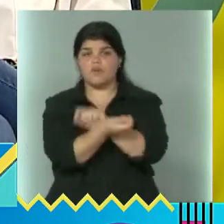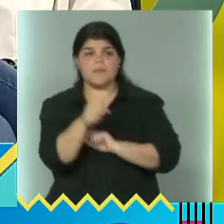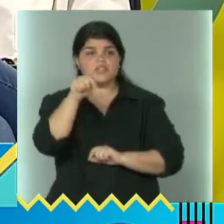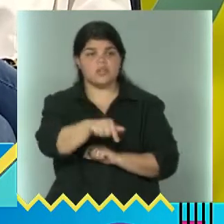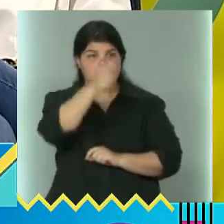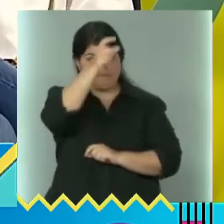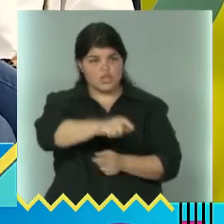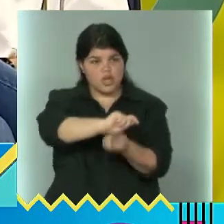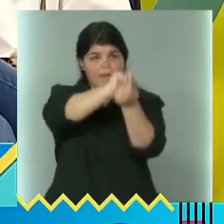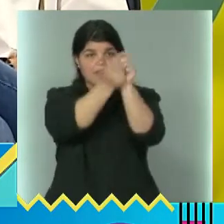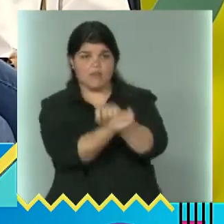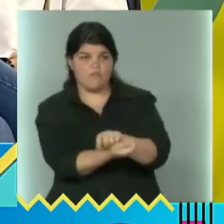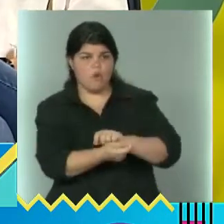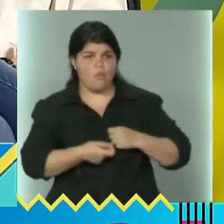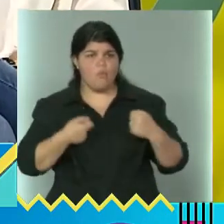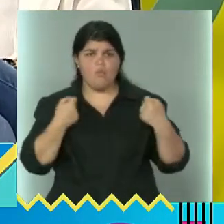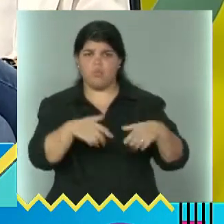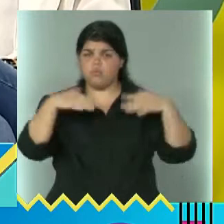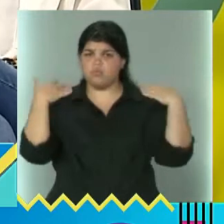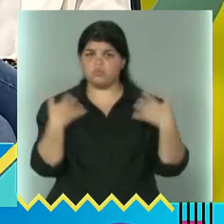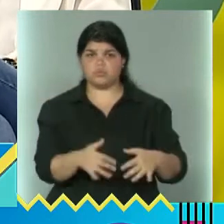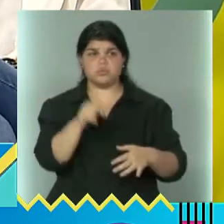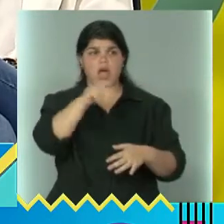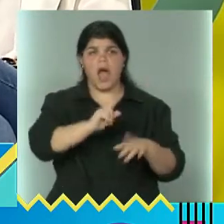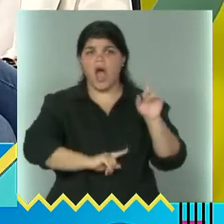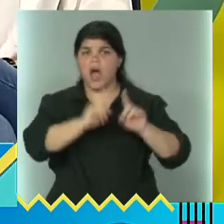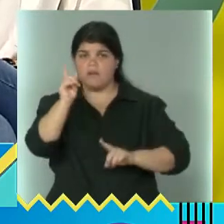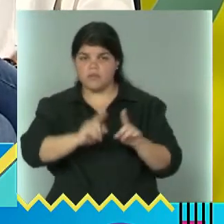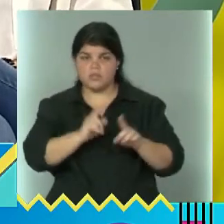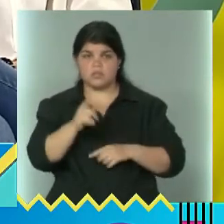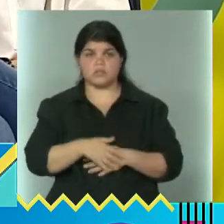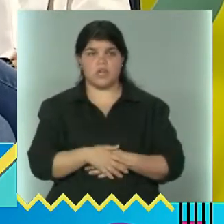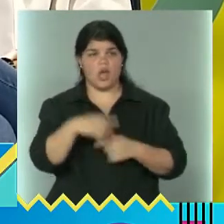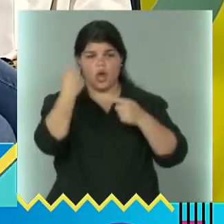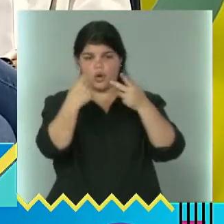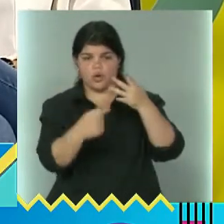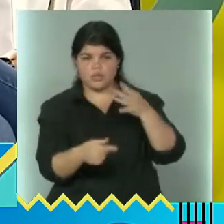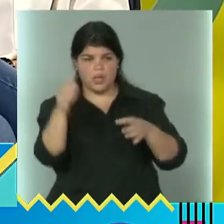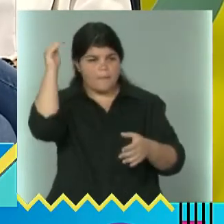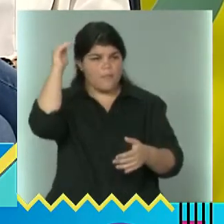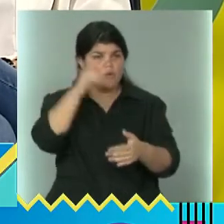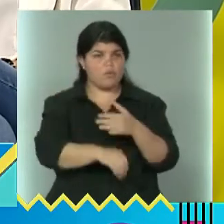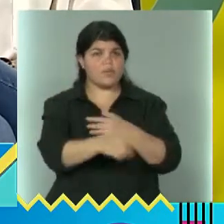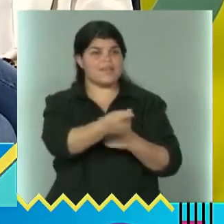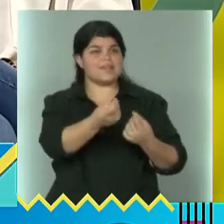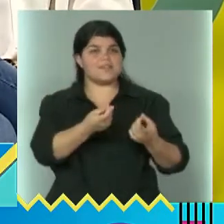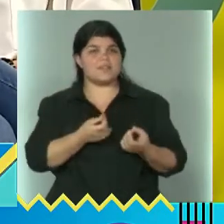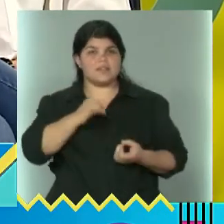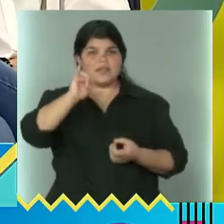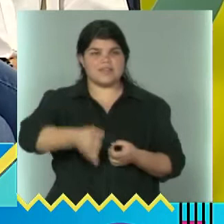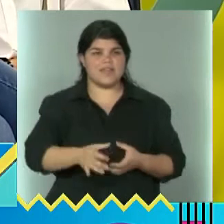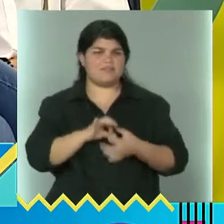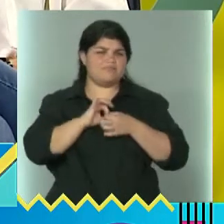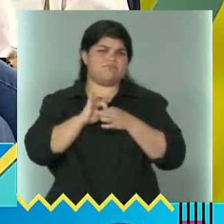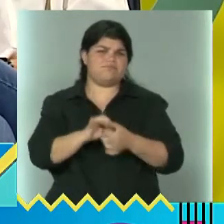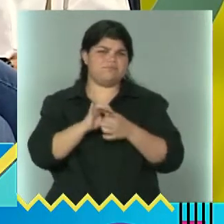en la persona es muy fuerte y se tocan cosas muy profundas y que están arraigadas desde hace mucho